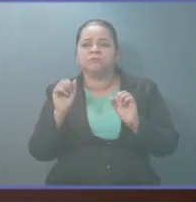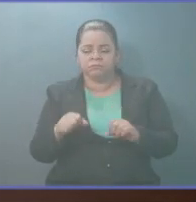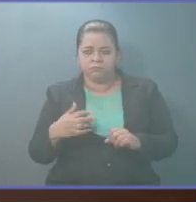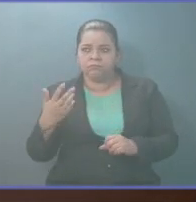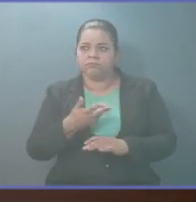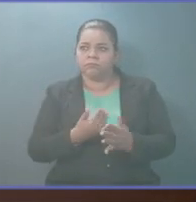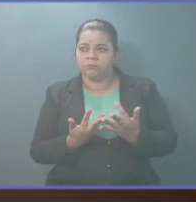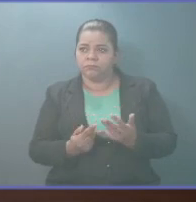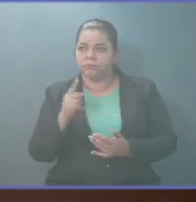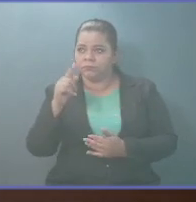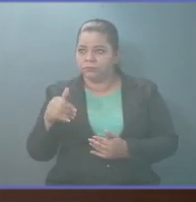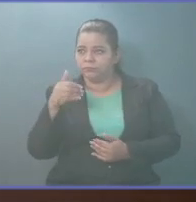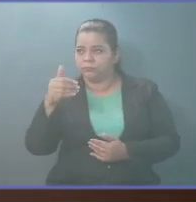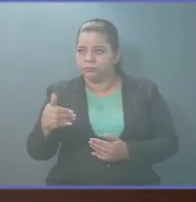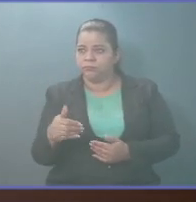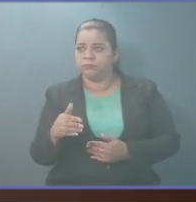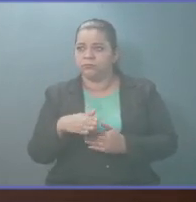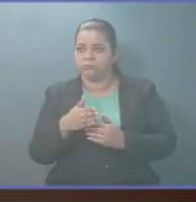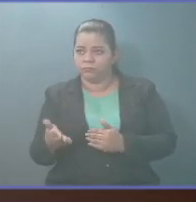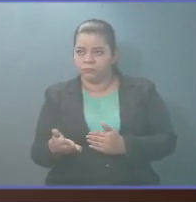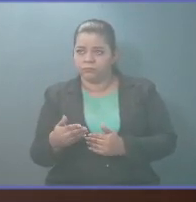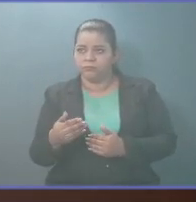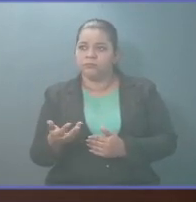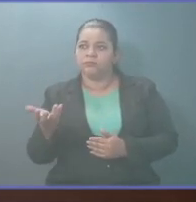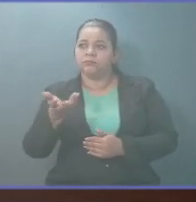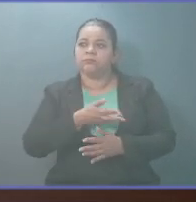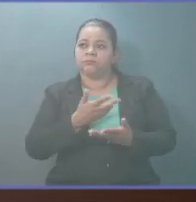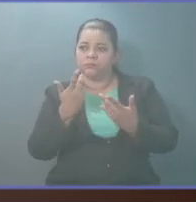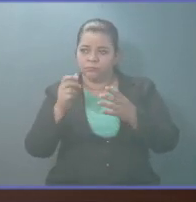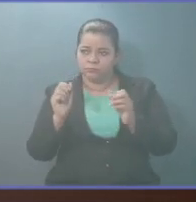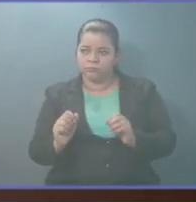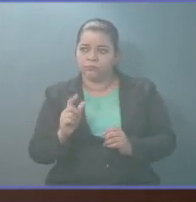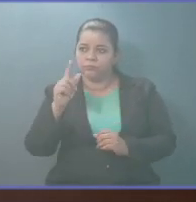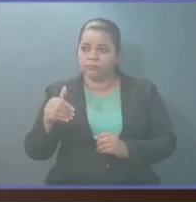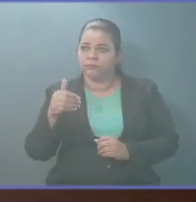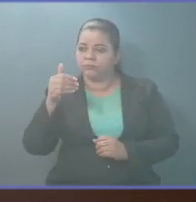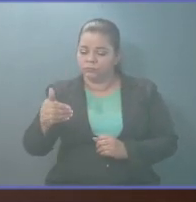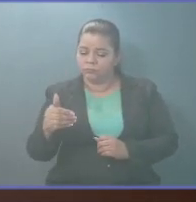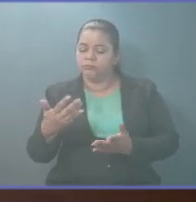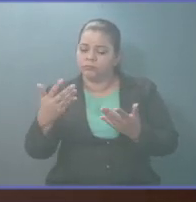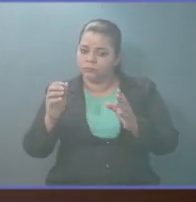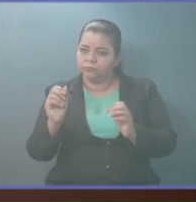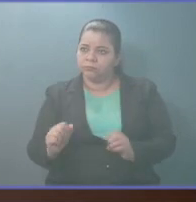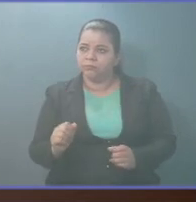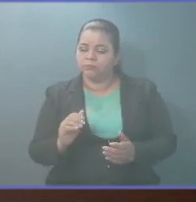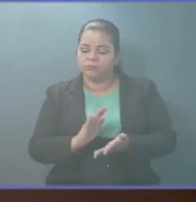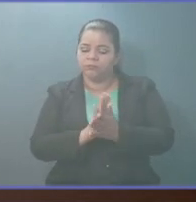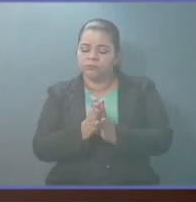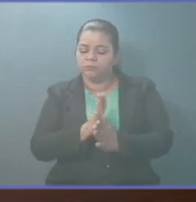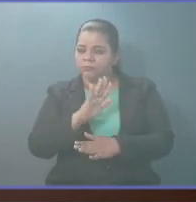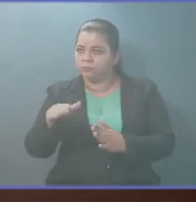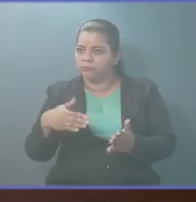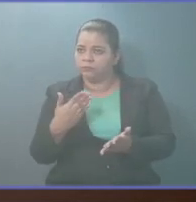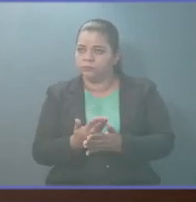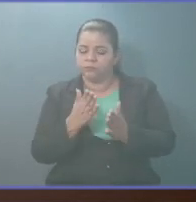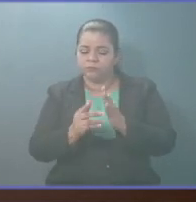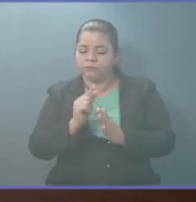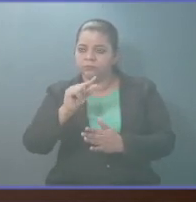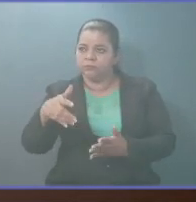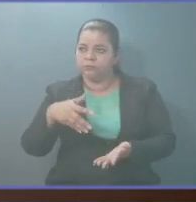Recurso de reconsideración, artículo 18. El denunciante y el denunciado podrán interponer ante el tribunal el recurso